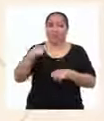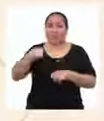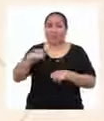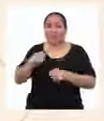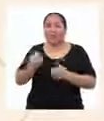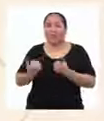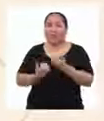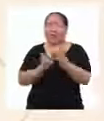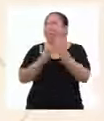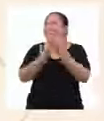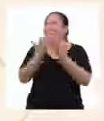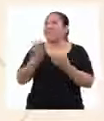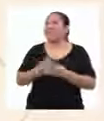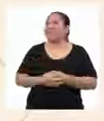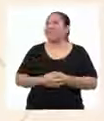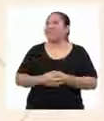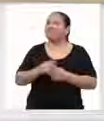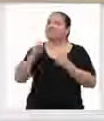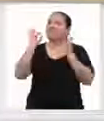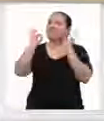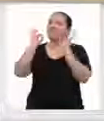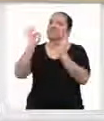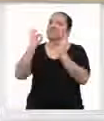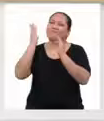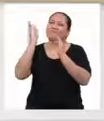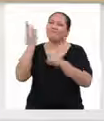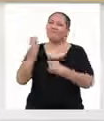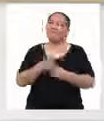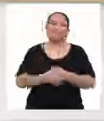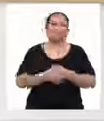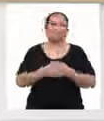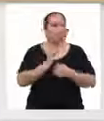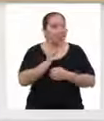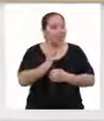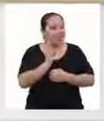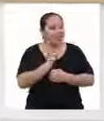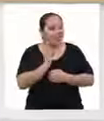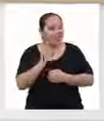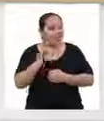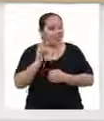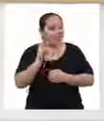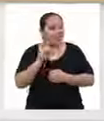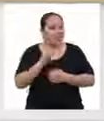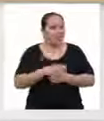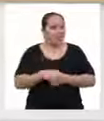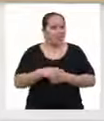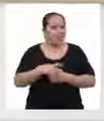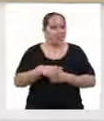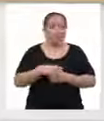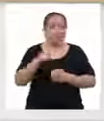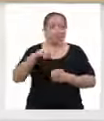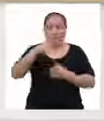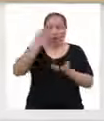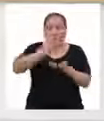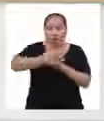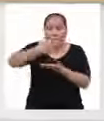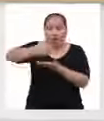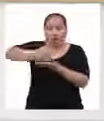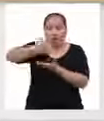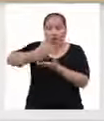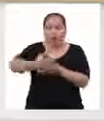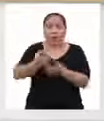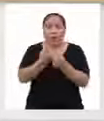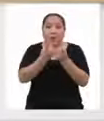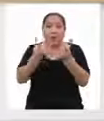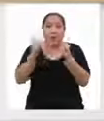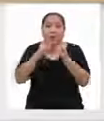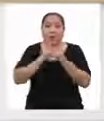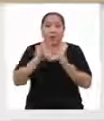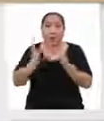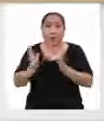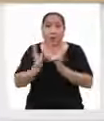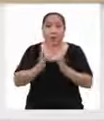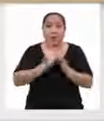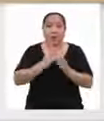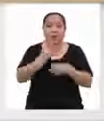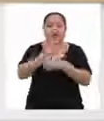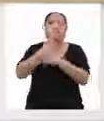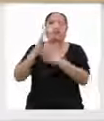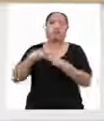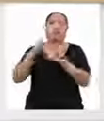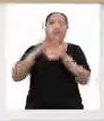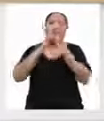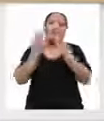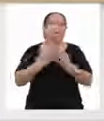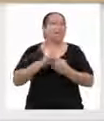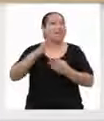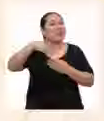apoyo hoy. Ha sido excelente. De nada, Yaremis. Me voy a cortar el queque que preparé para poder compartir en familia.